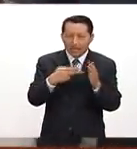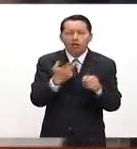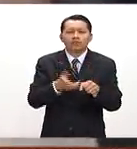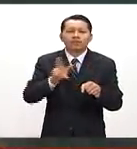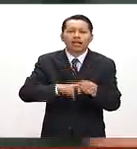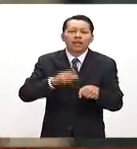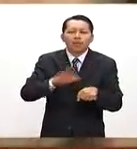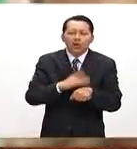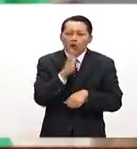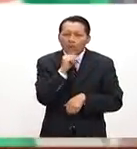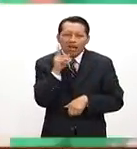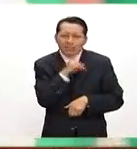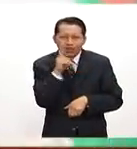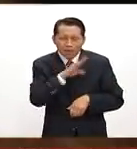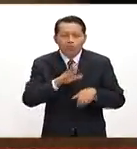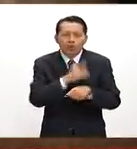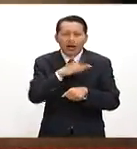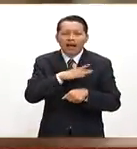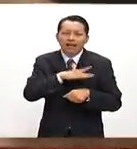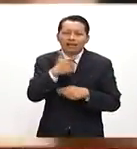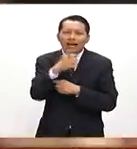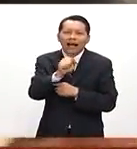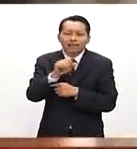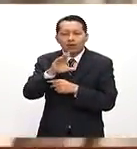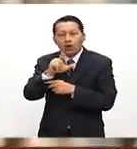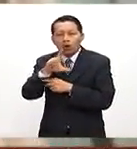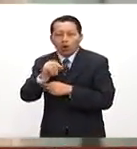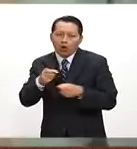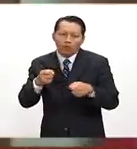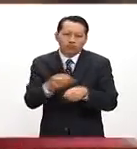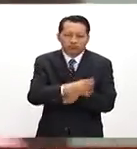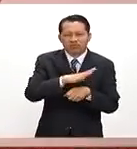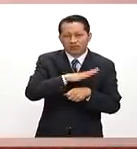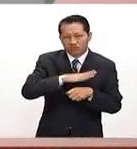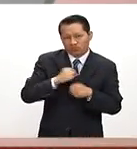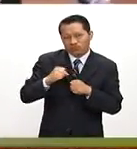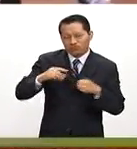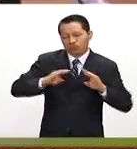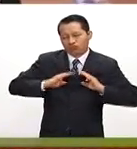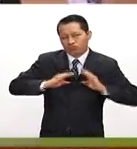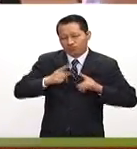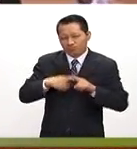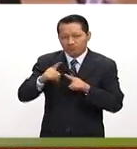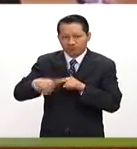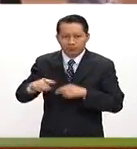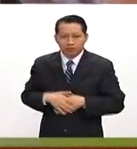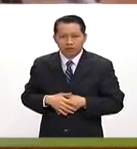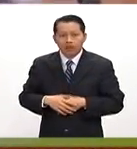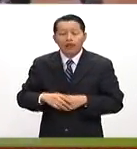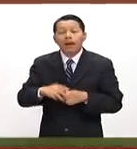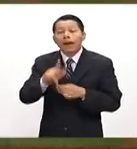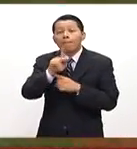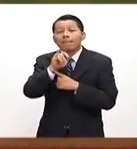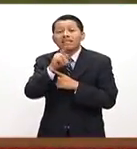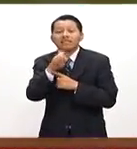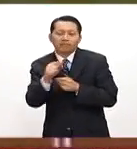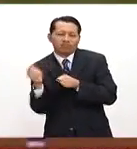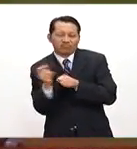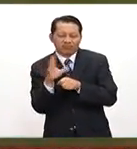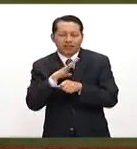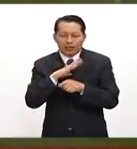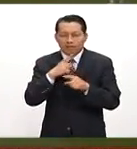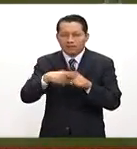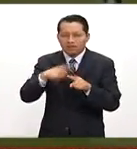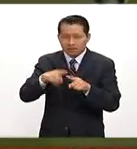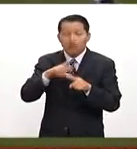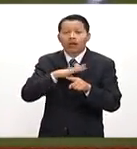asfixia después de un ataque con gas cloro por fuerzas gubernamentales. El pitcher mexicano, el Mariachi González,